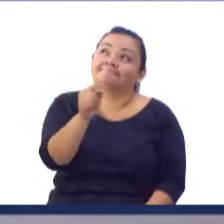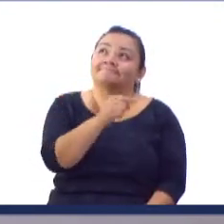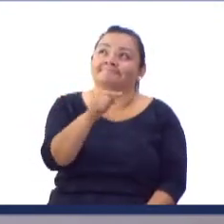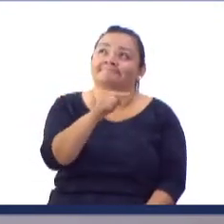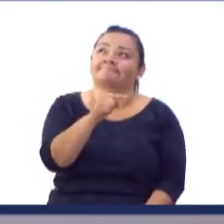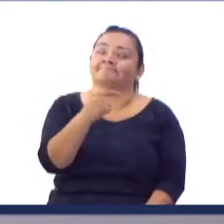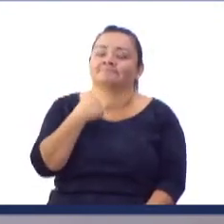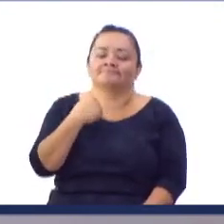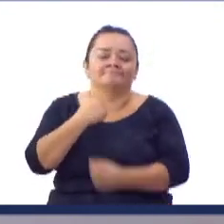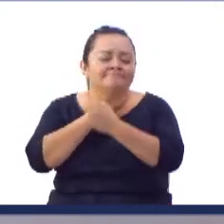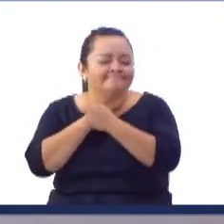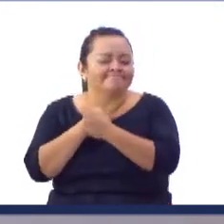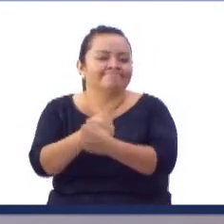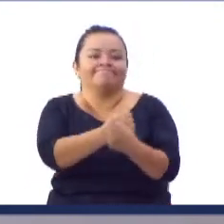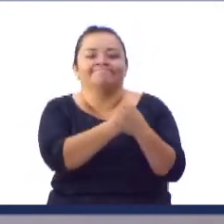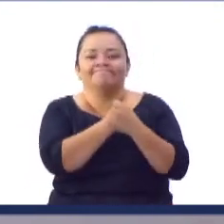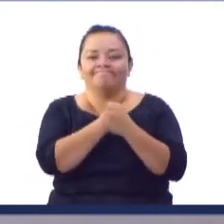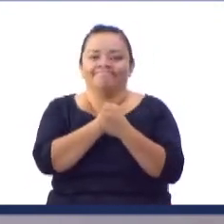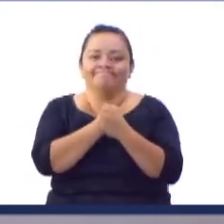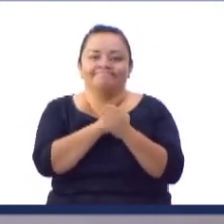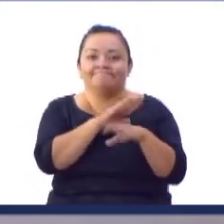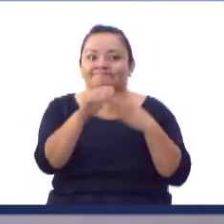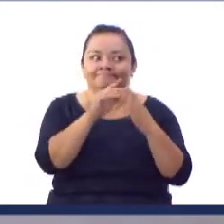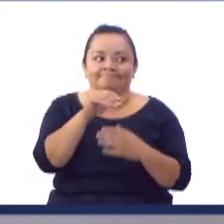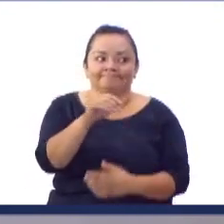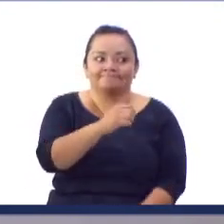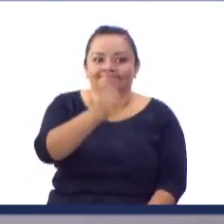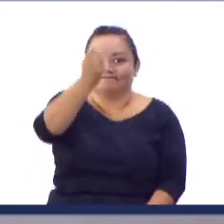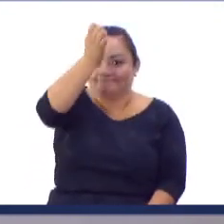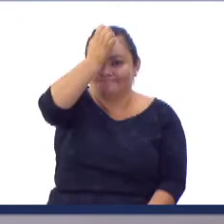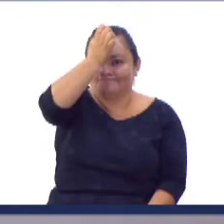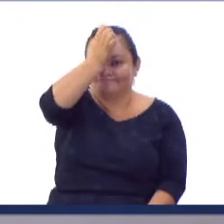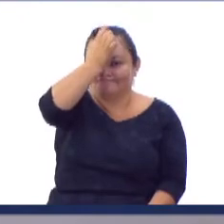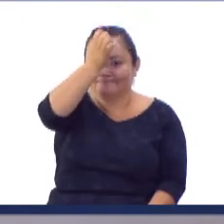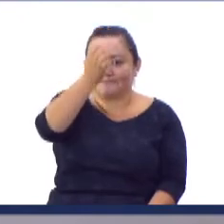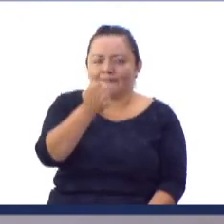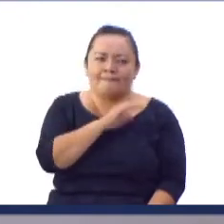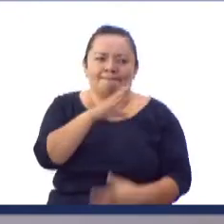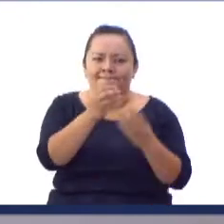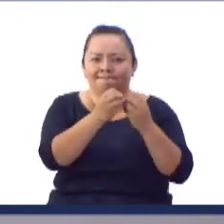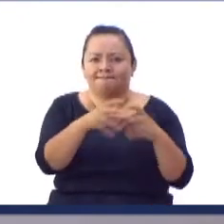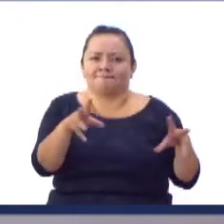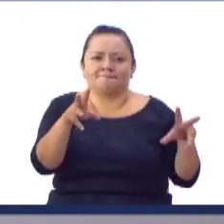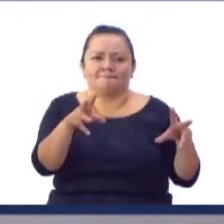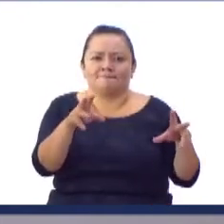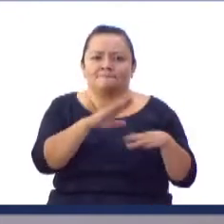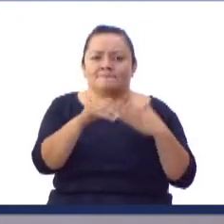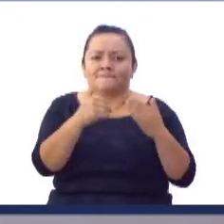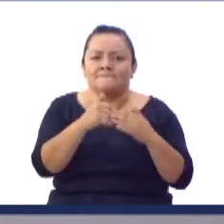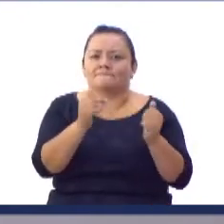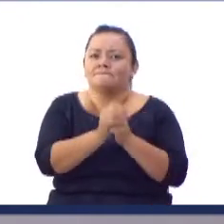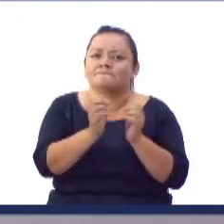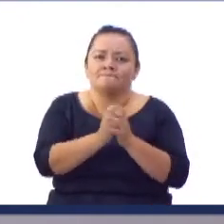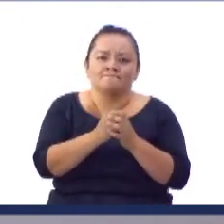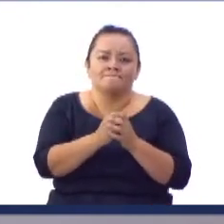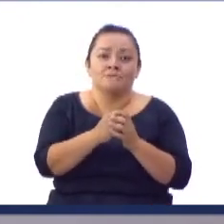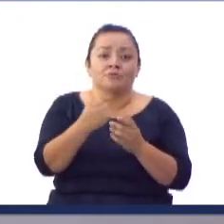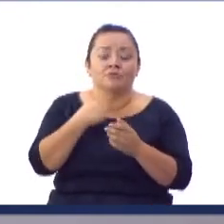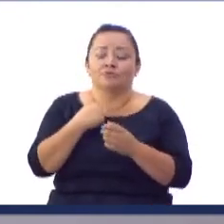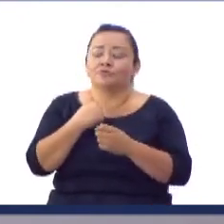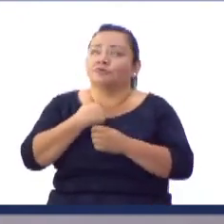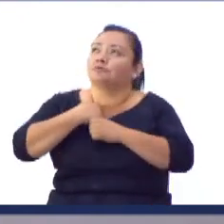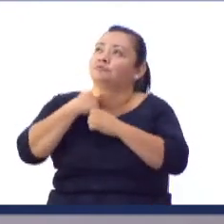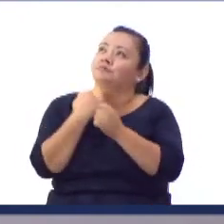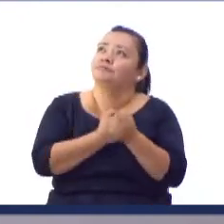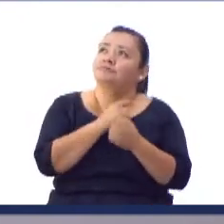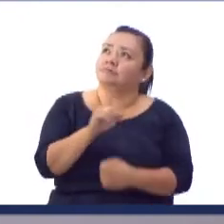yo lo hay o los amo lo ame así con todos sus errores así como son con todos los fracasos con todos los resbalones que van a tener yo así